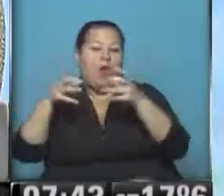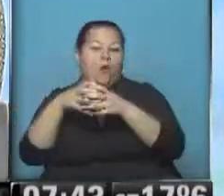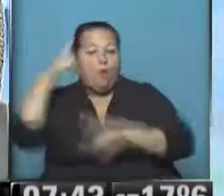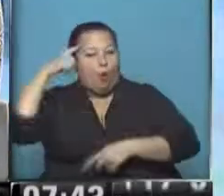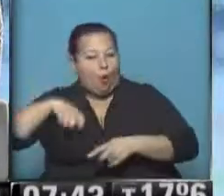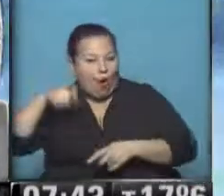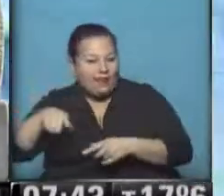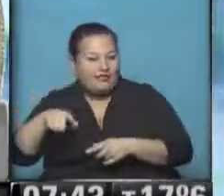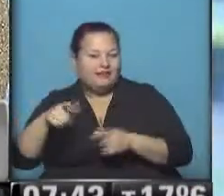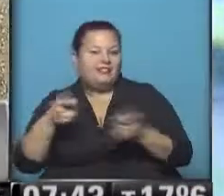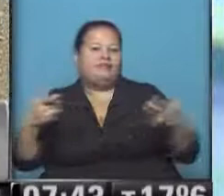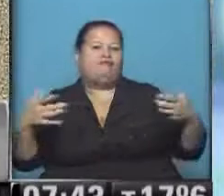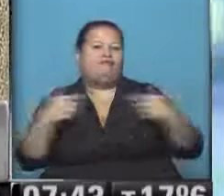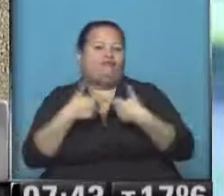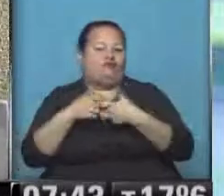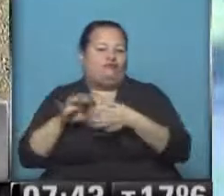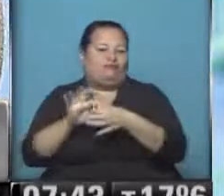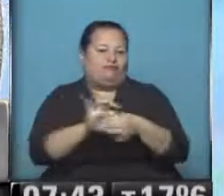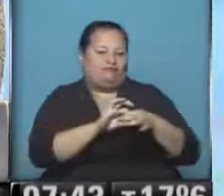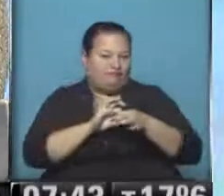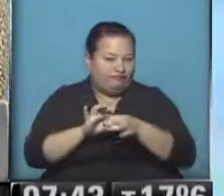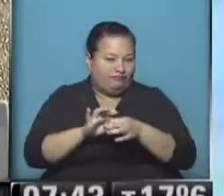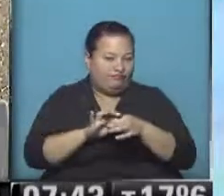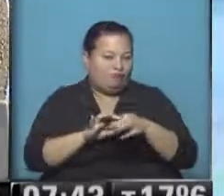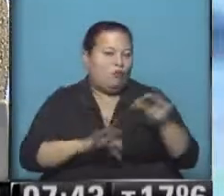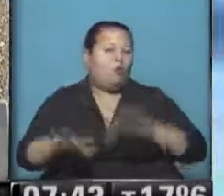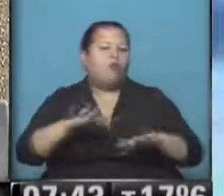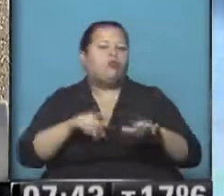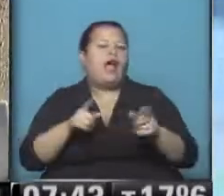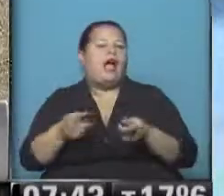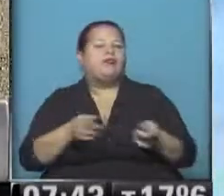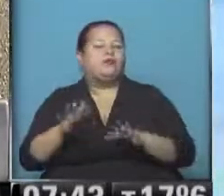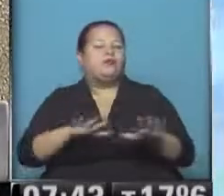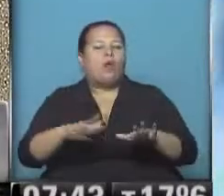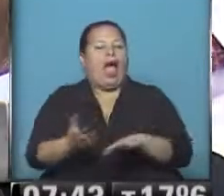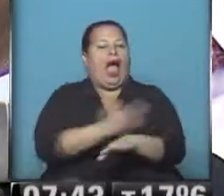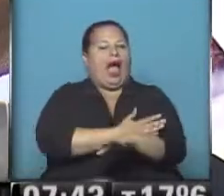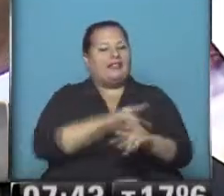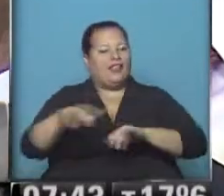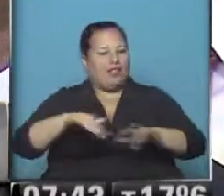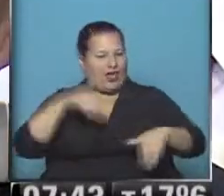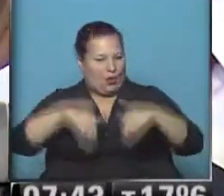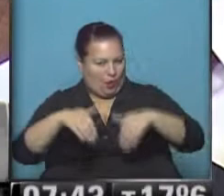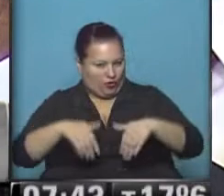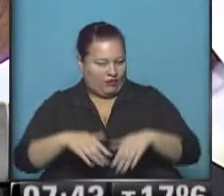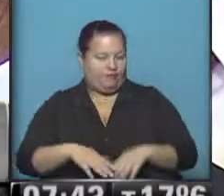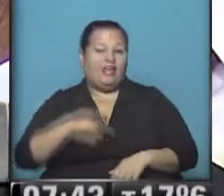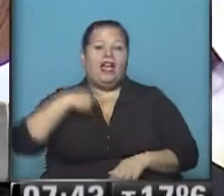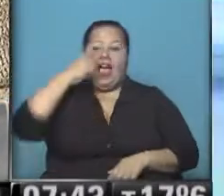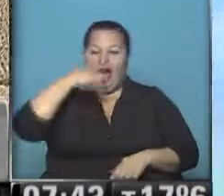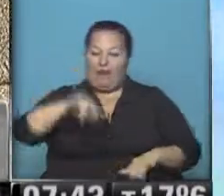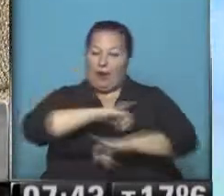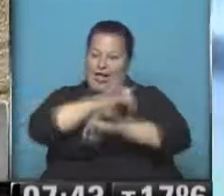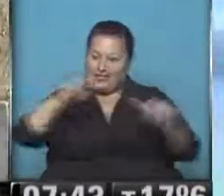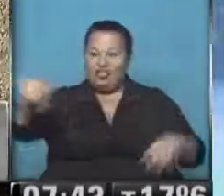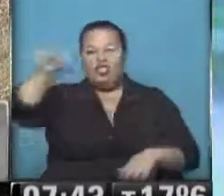Poder Judicial articulando todo y creando un clima previo a toda la campaña. Finalmente quiero decirles a todos